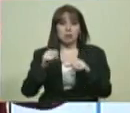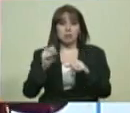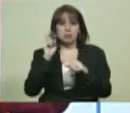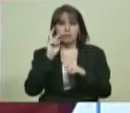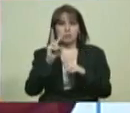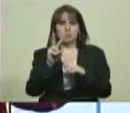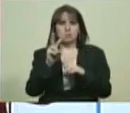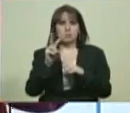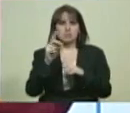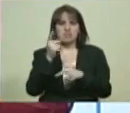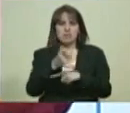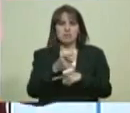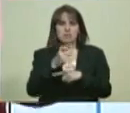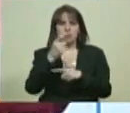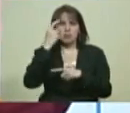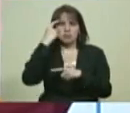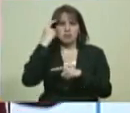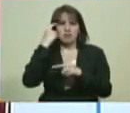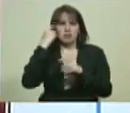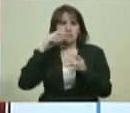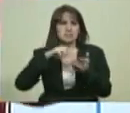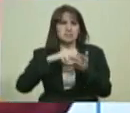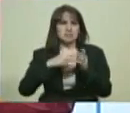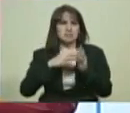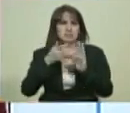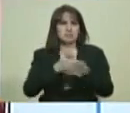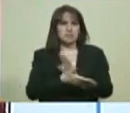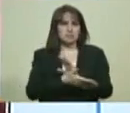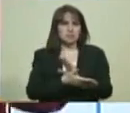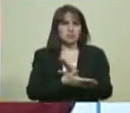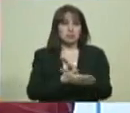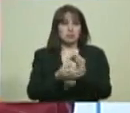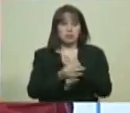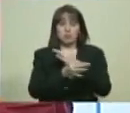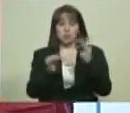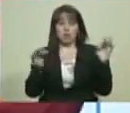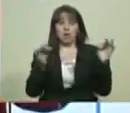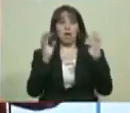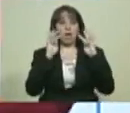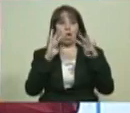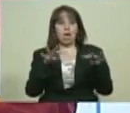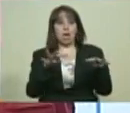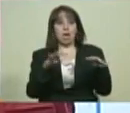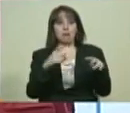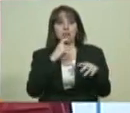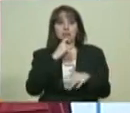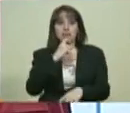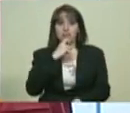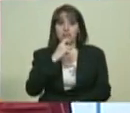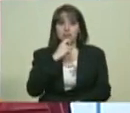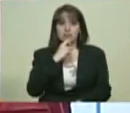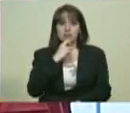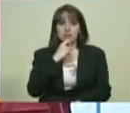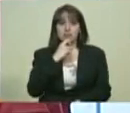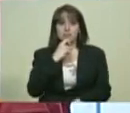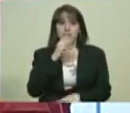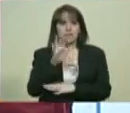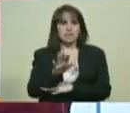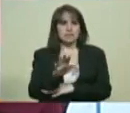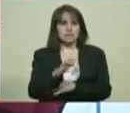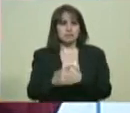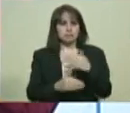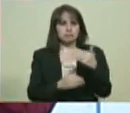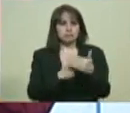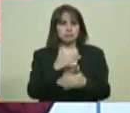debemos saber que hemos enfrentado una situación excepcional, extraordinaria, muy difícil, y así hemos salido a la